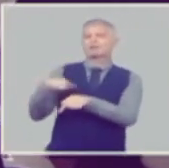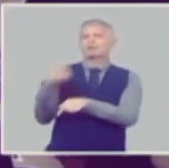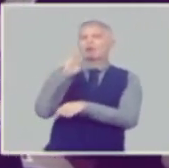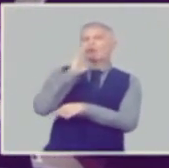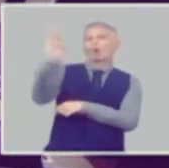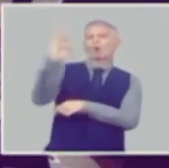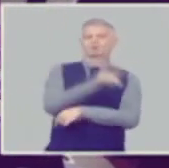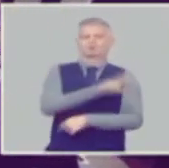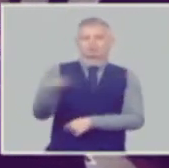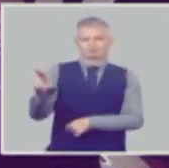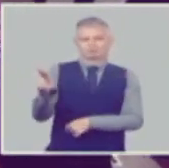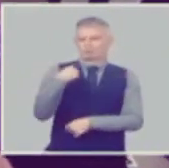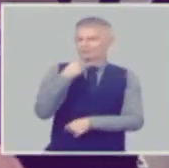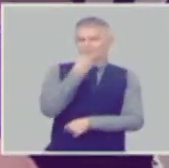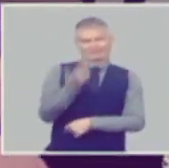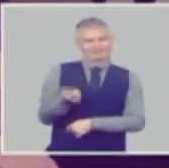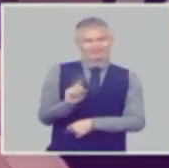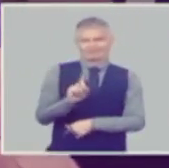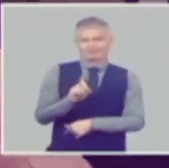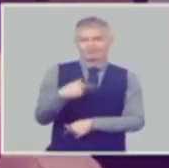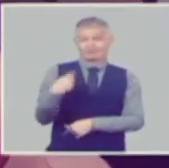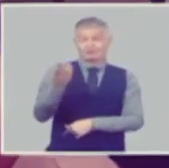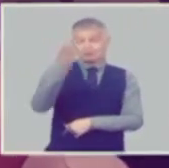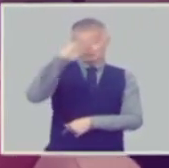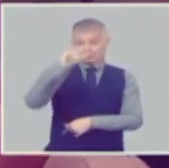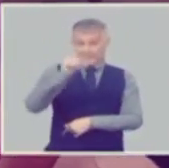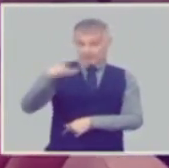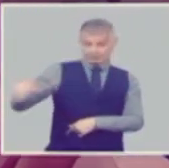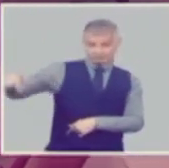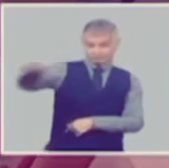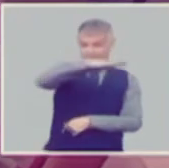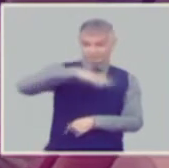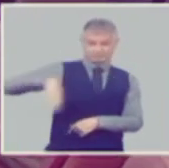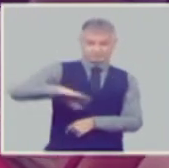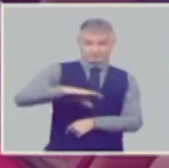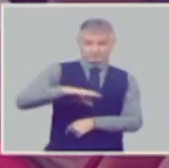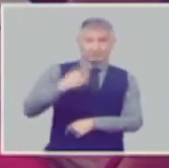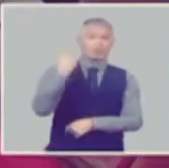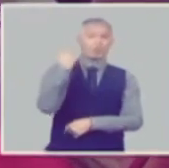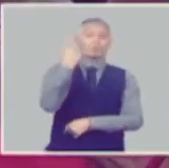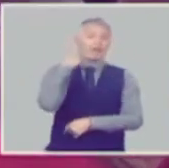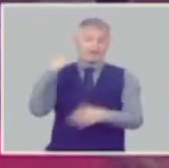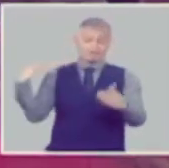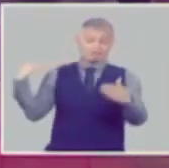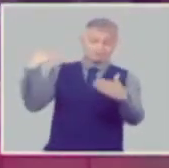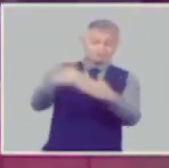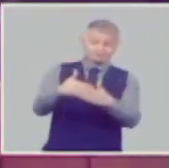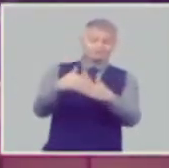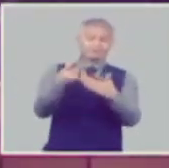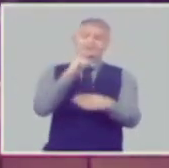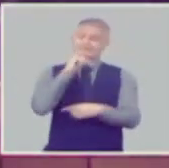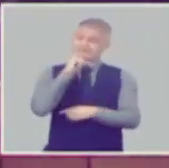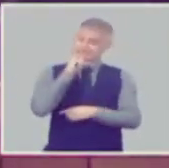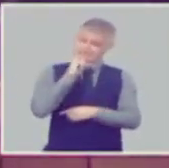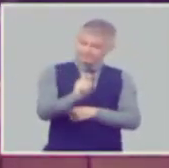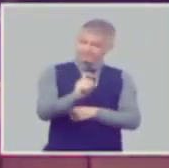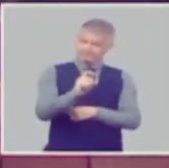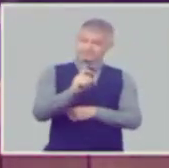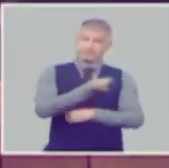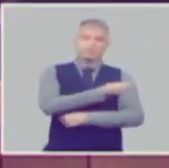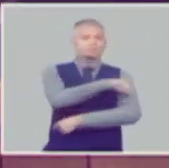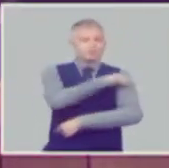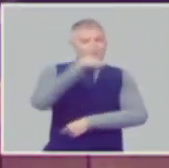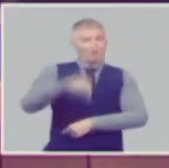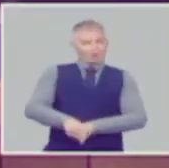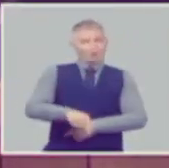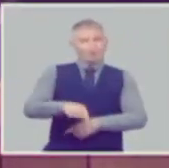revolución. Cubanas y cubanos, después de un año tan desafiante y duro, nuestro pueblo merece